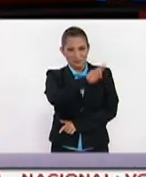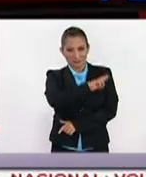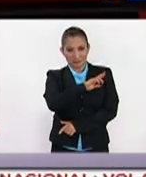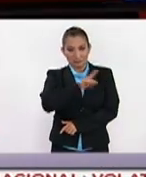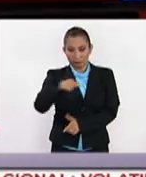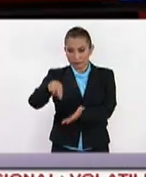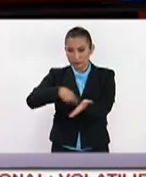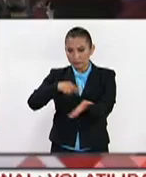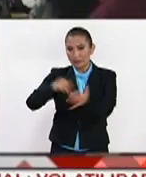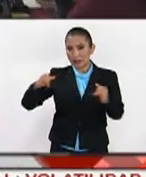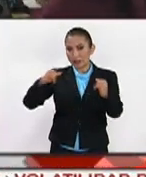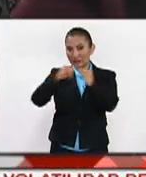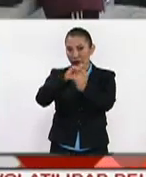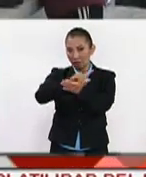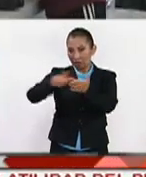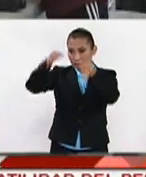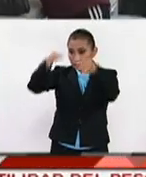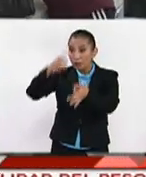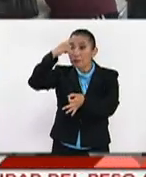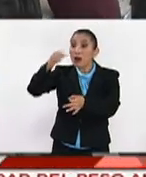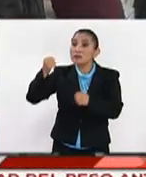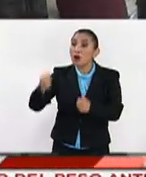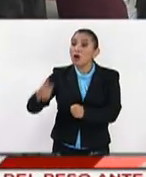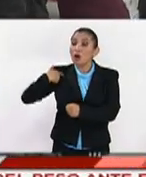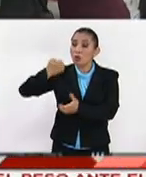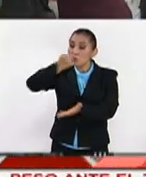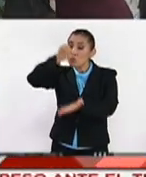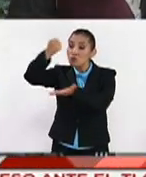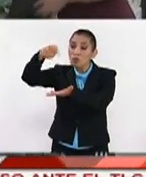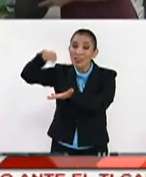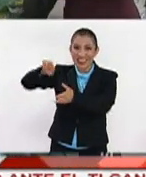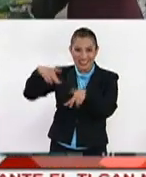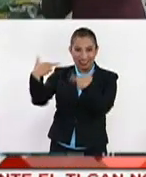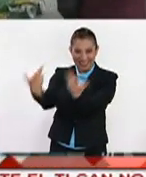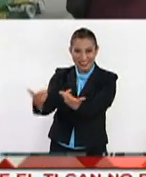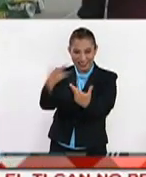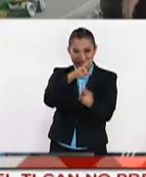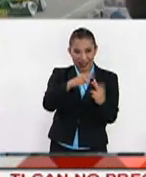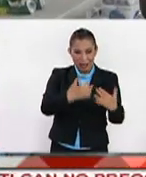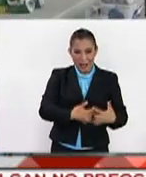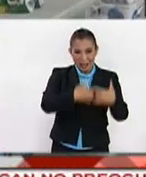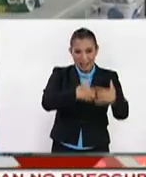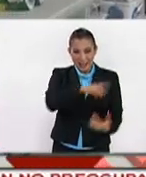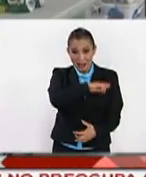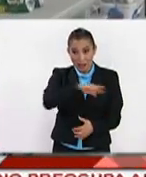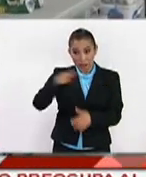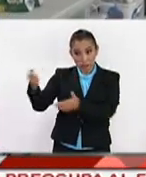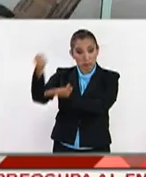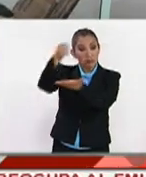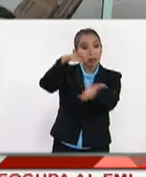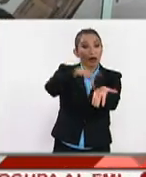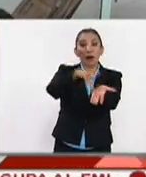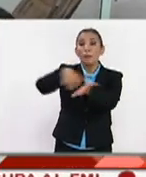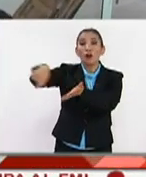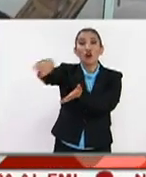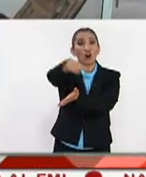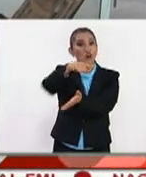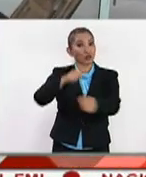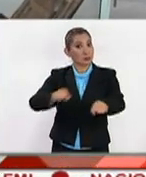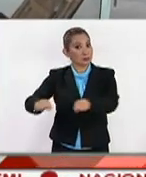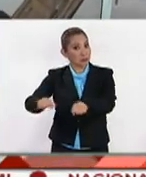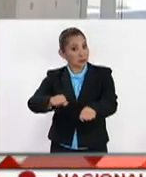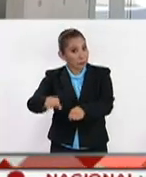convenio con el Instituto Nacional de Transparencia para garantizar que los recursos que donó la sociedad lleguen a los más afectados por el